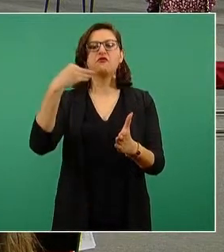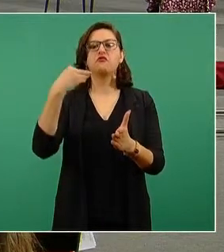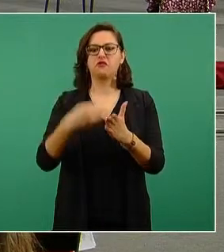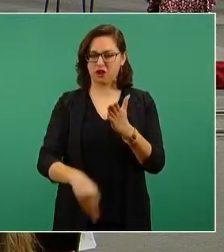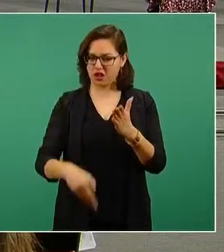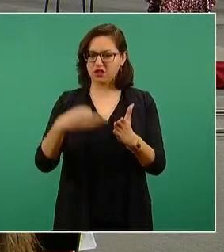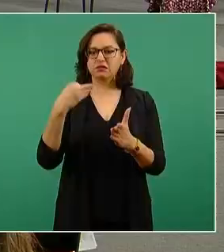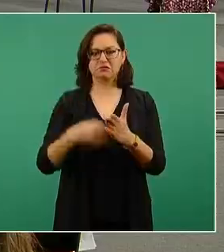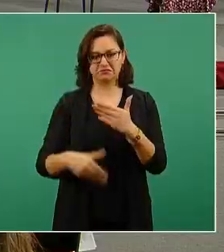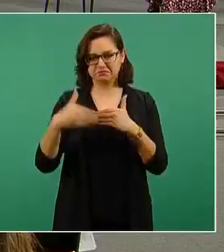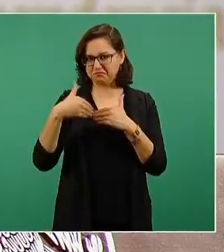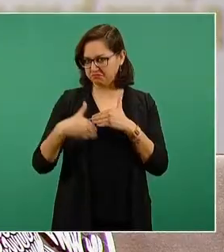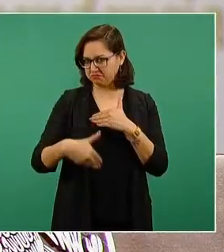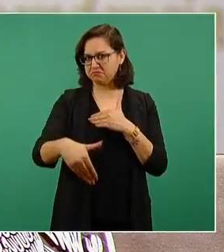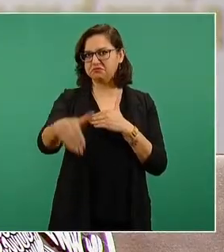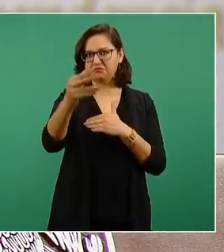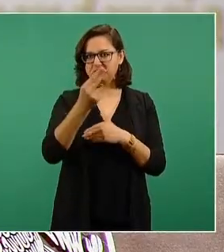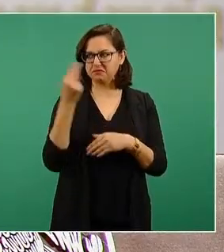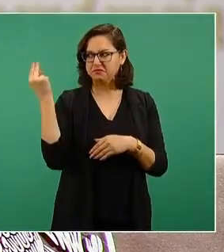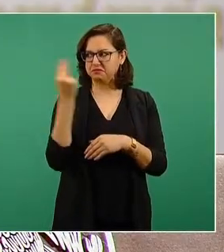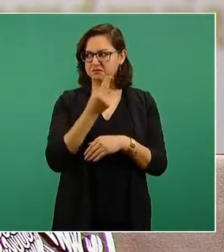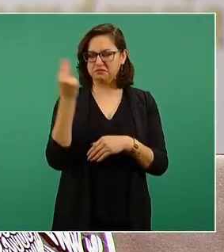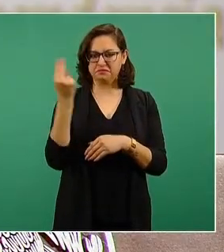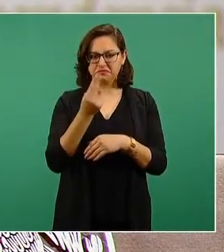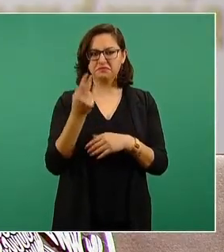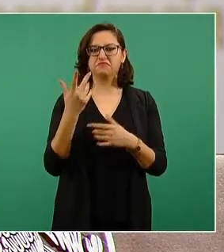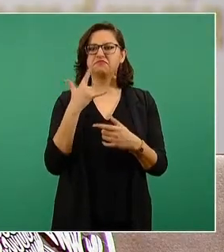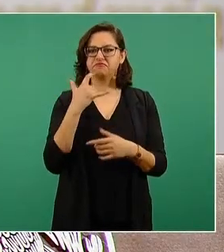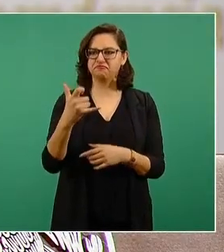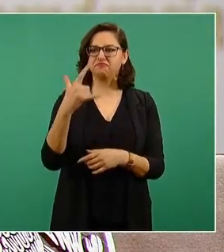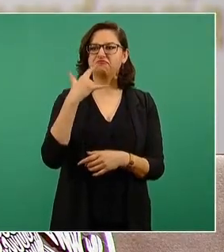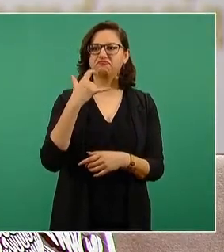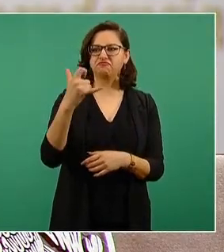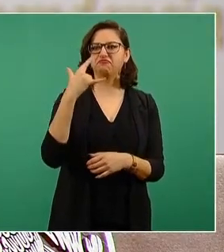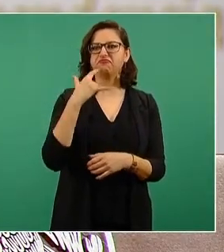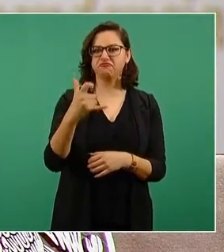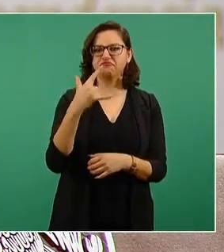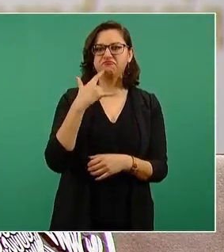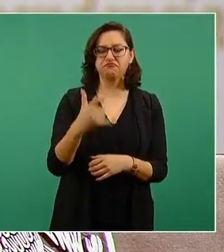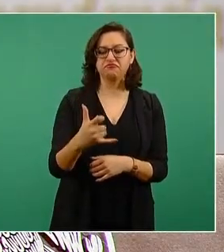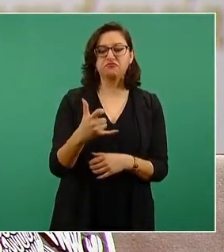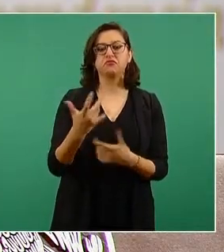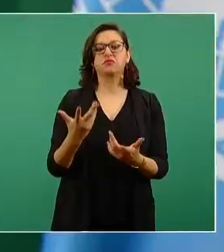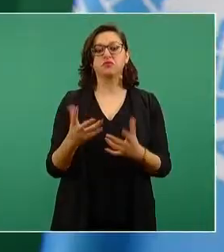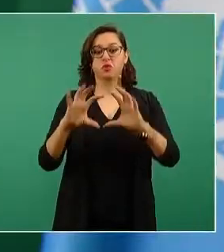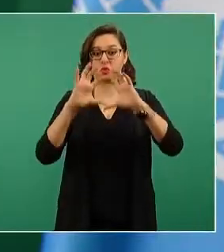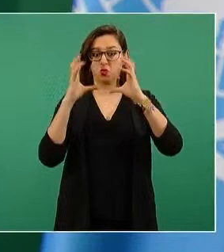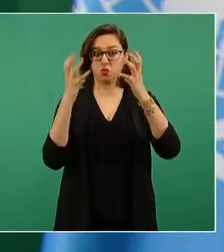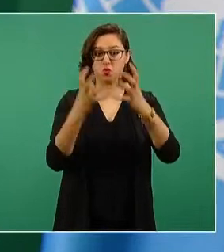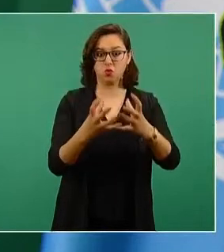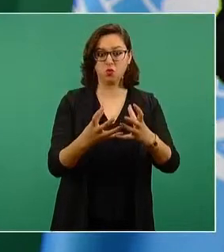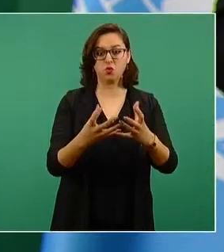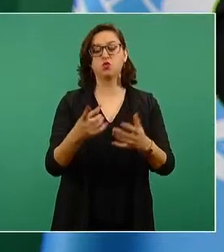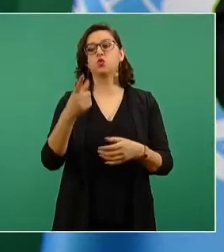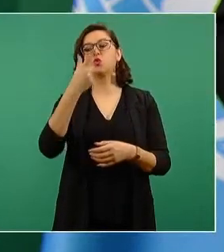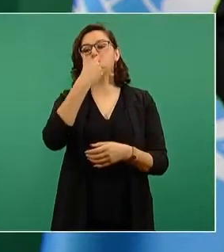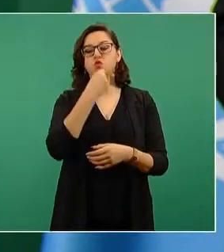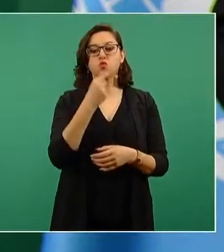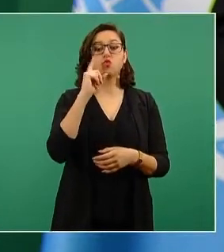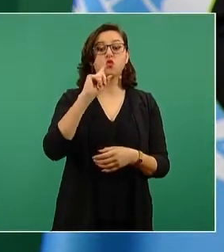el común objetivo de construir un mundo en donde las mujeres, en nuestra